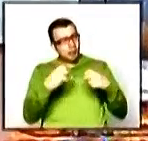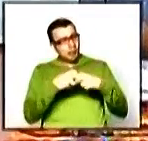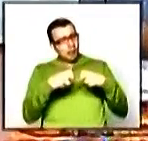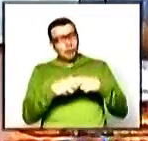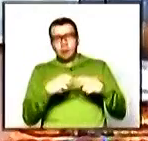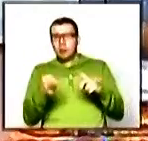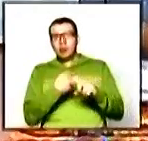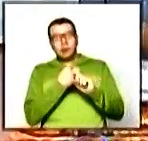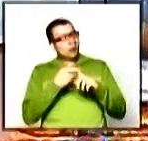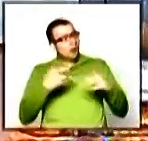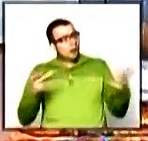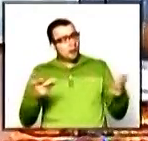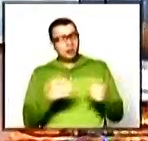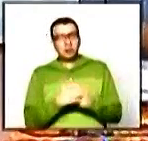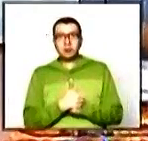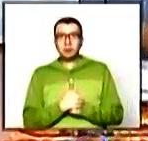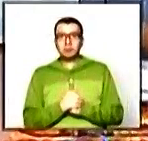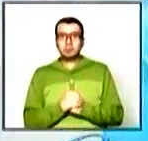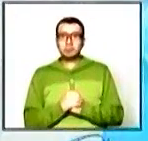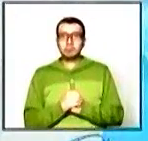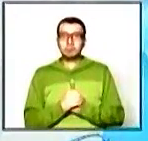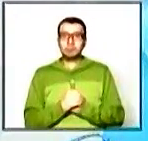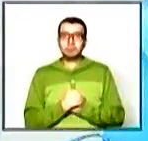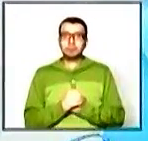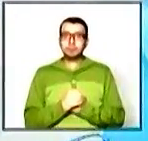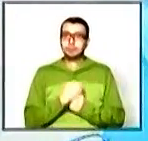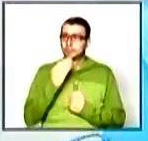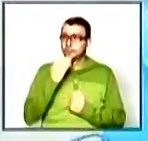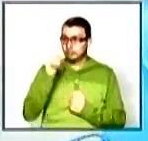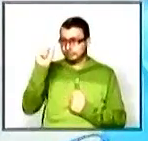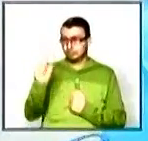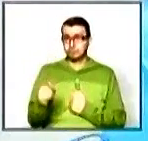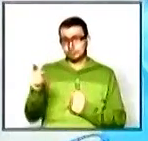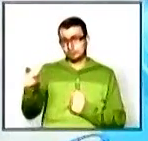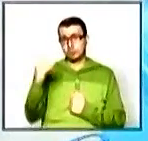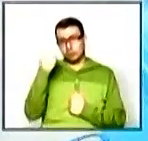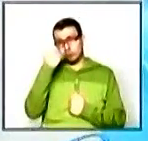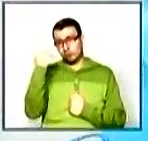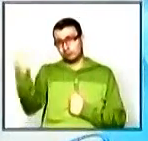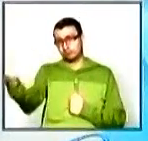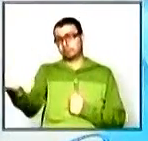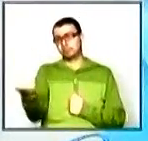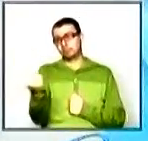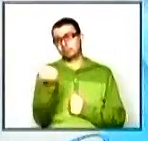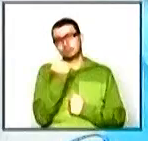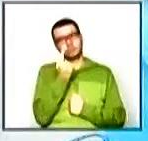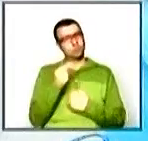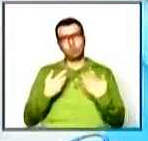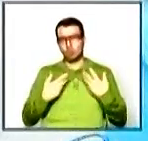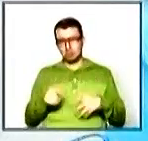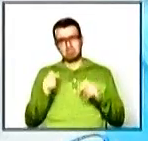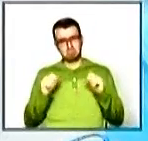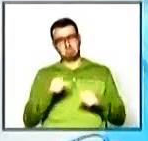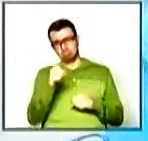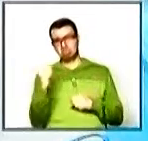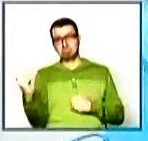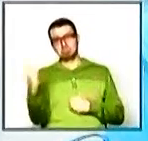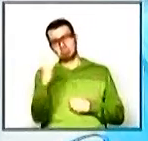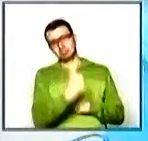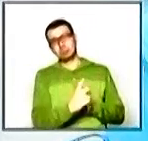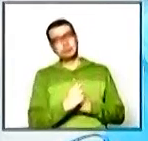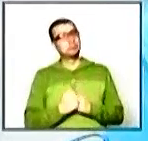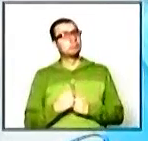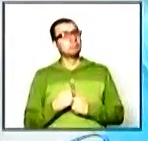Bueno, inicialmente cuando el paciente llega al consultorio, cuando cualquiera de ustedes se puede acercar, lo que vamos a